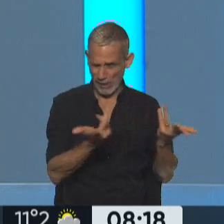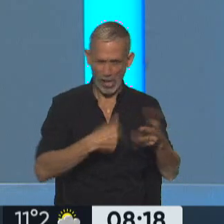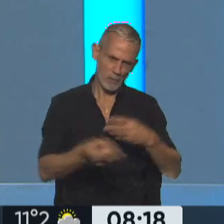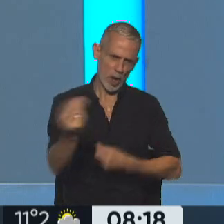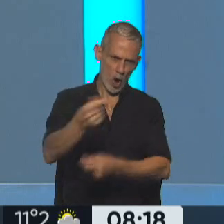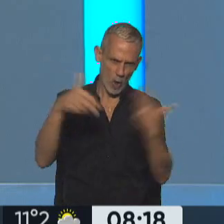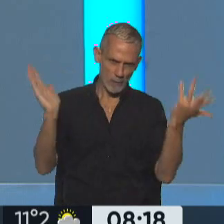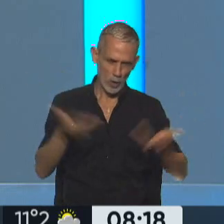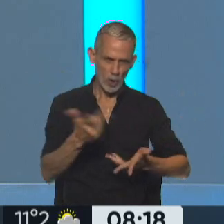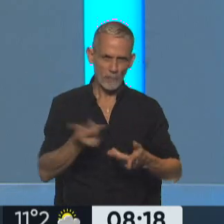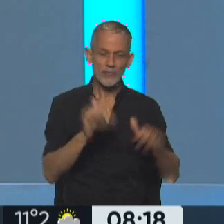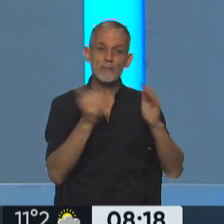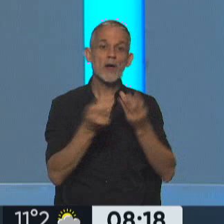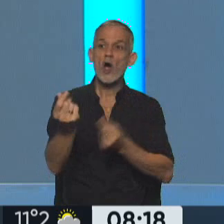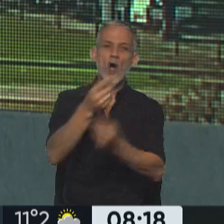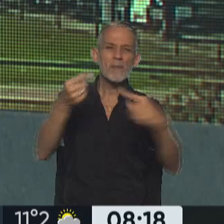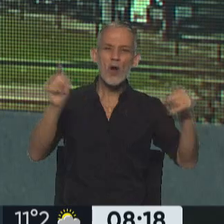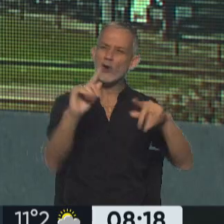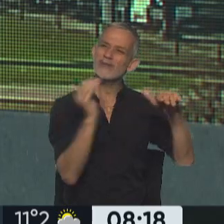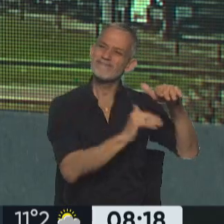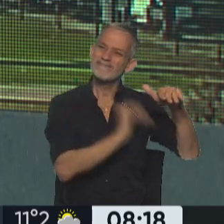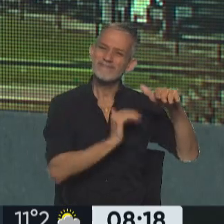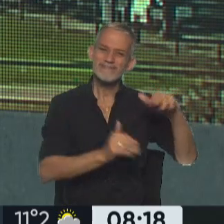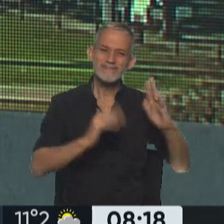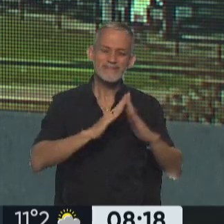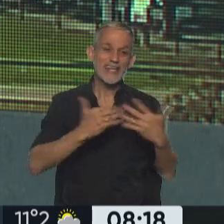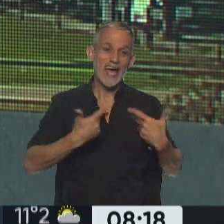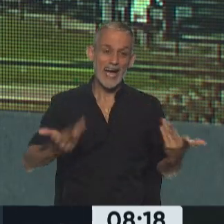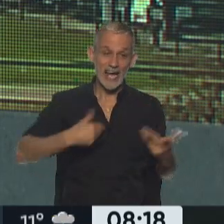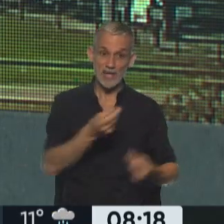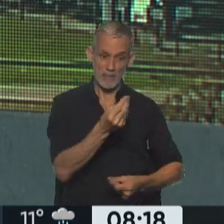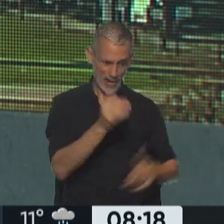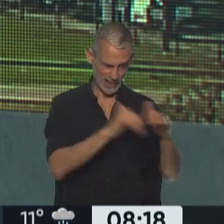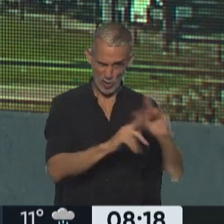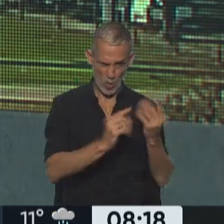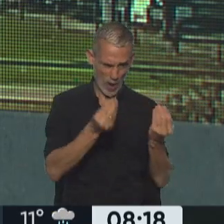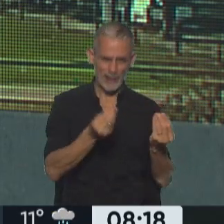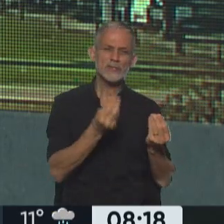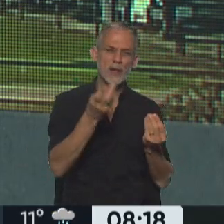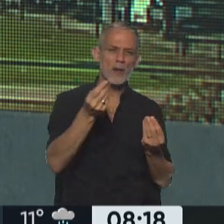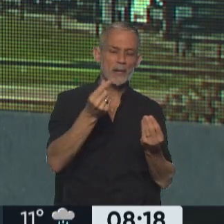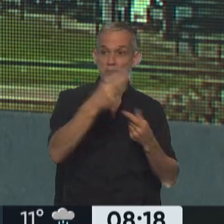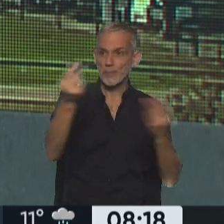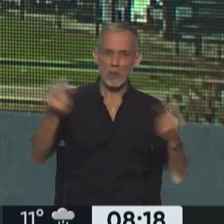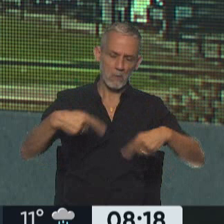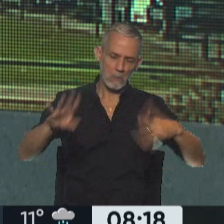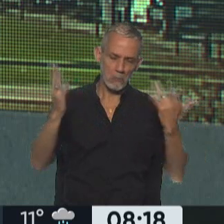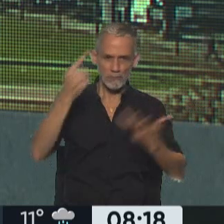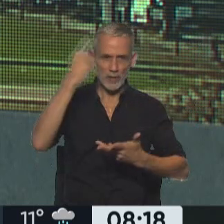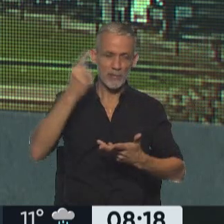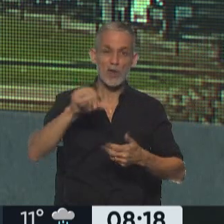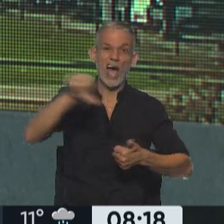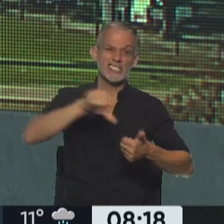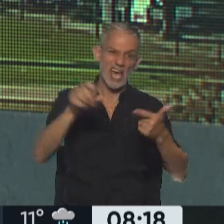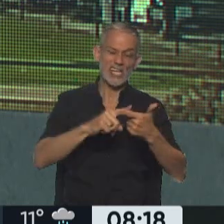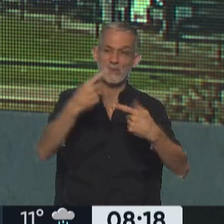consumo. ¿Y te estoqueás o no? Digamos, ese consumo en función de que no ahorras la plata y la guardas, ¿la usás para comprar, no sé, me imagino,